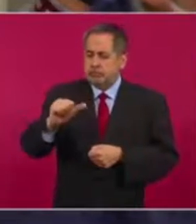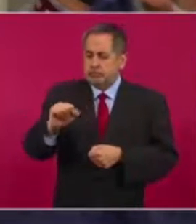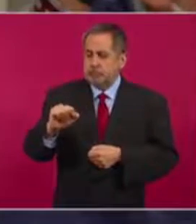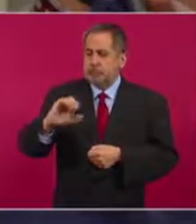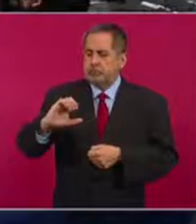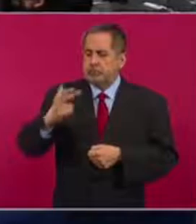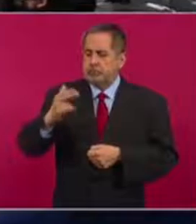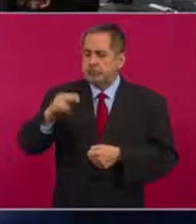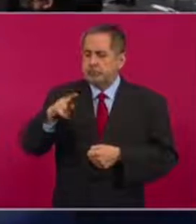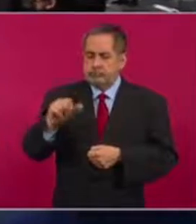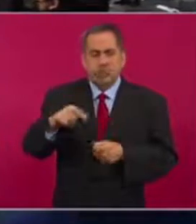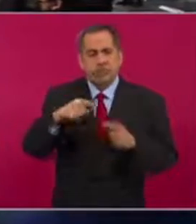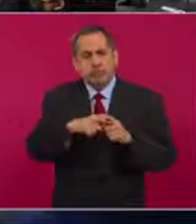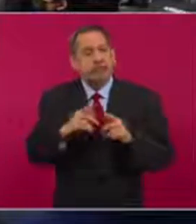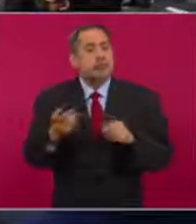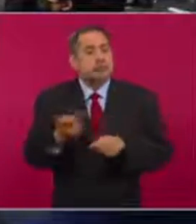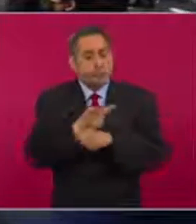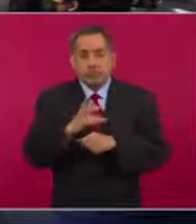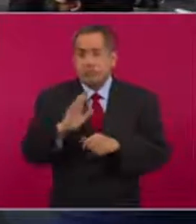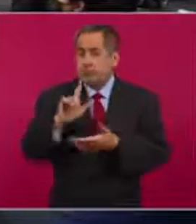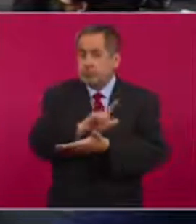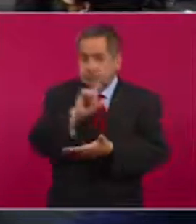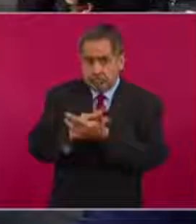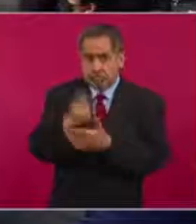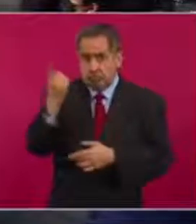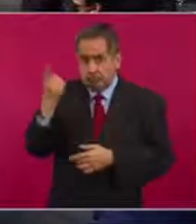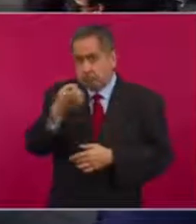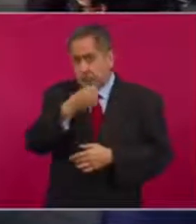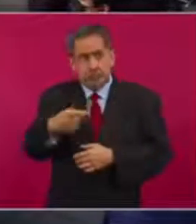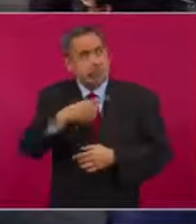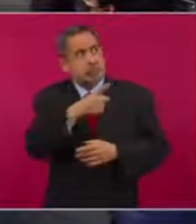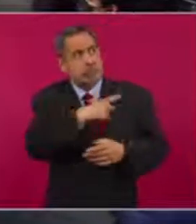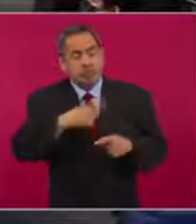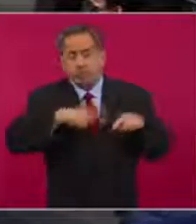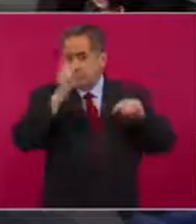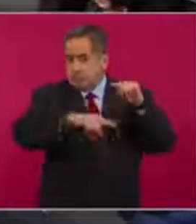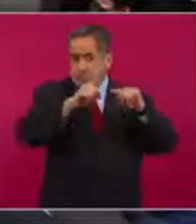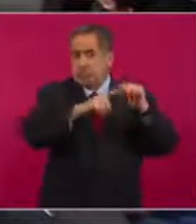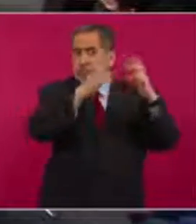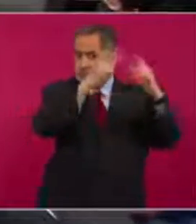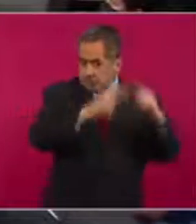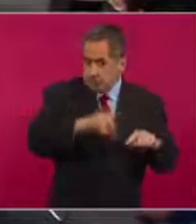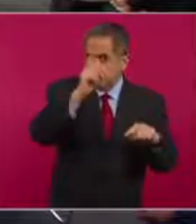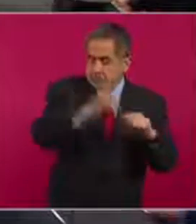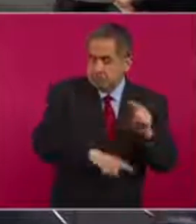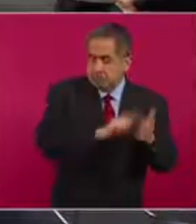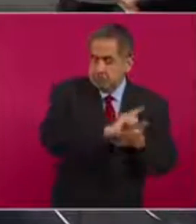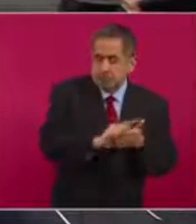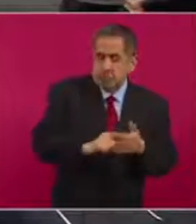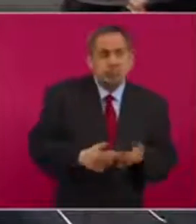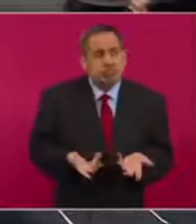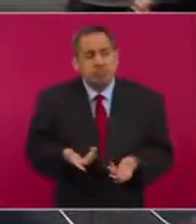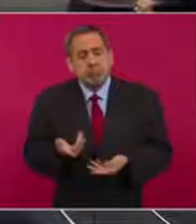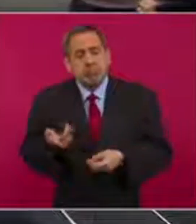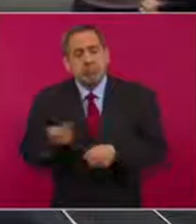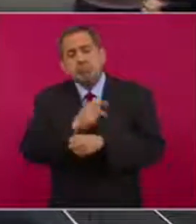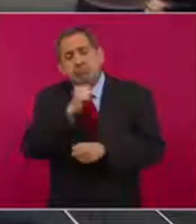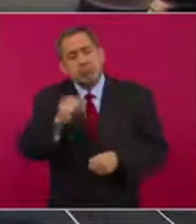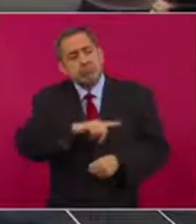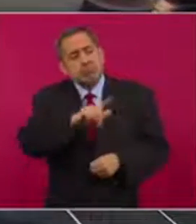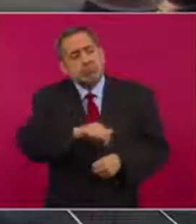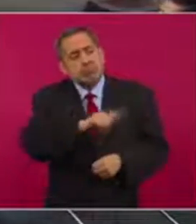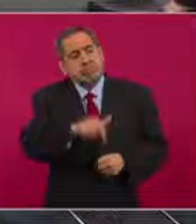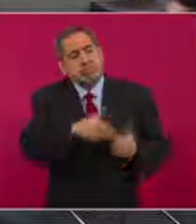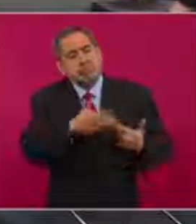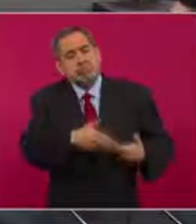órdenes de demolición, que ya hay órdenes de clausura, no se han complementado. Los colonos demandan que, bueno, pues